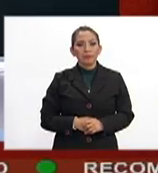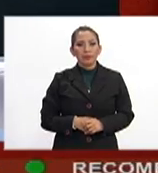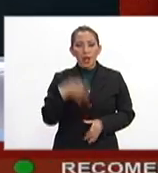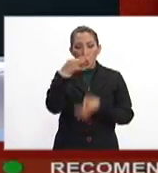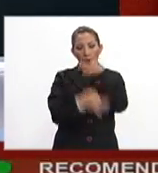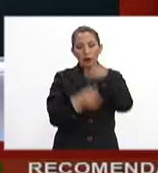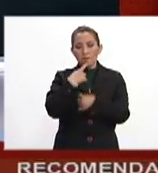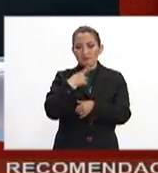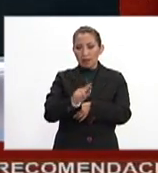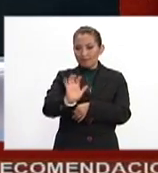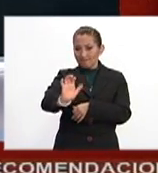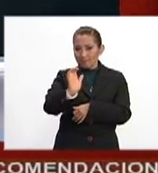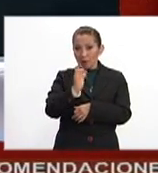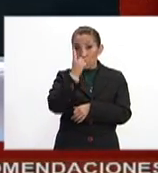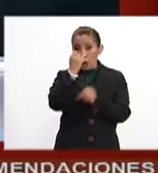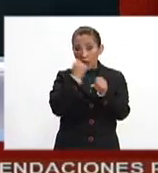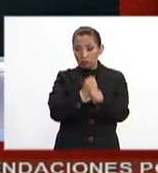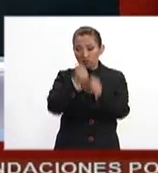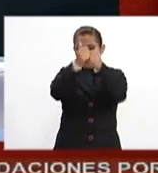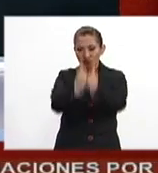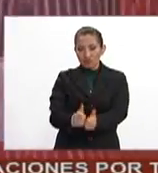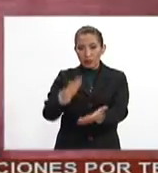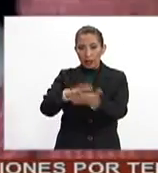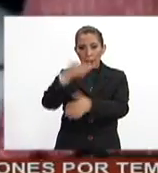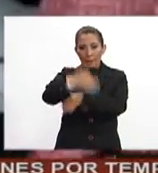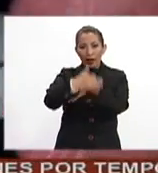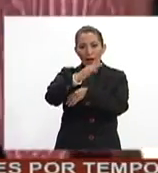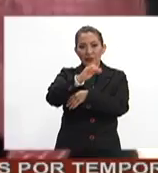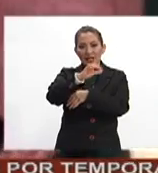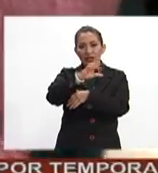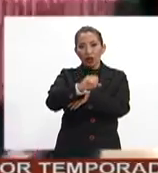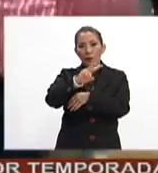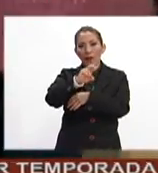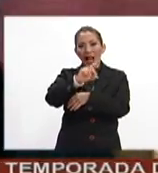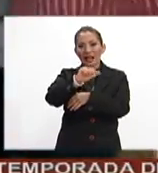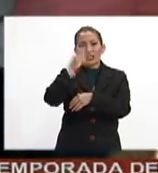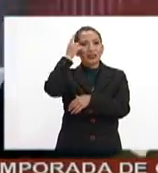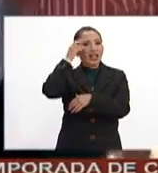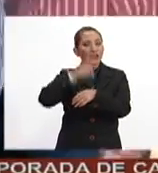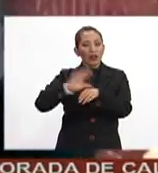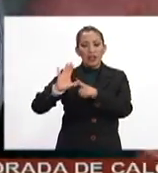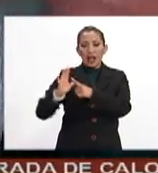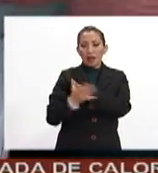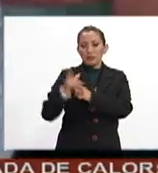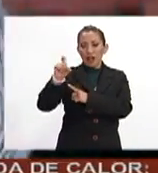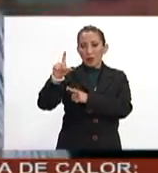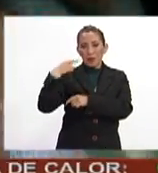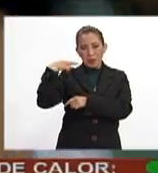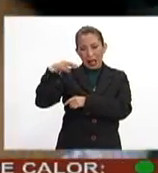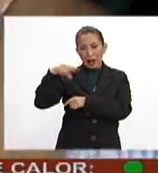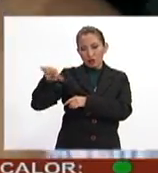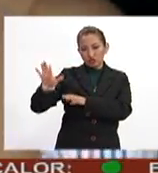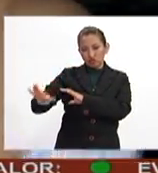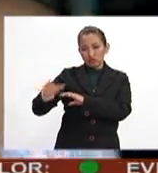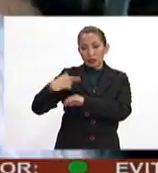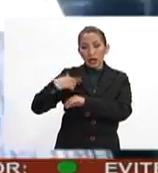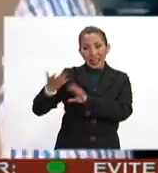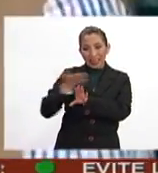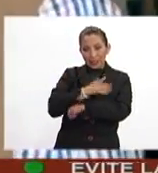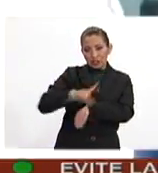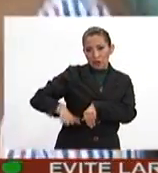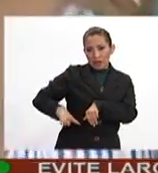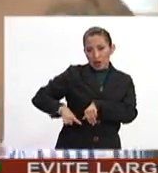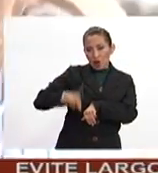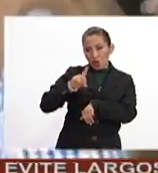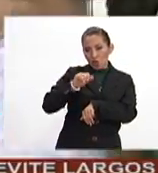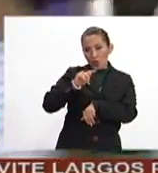Un juez dictó un año de prisión preventiva a Francisco Valencia García, director de la Comisión de Agua de Veracruz, durante el gobierno